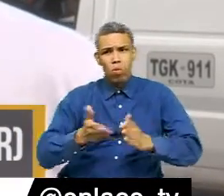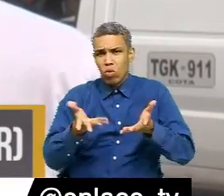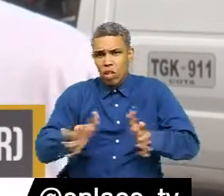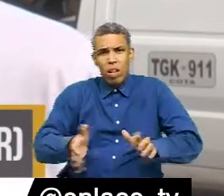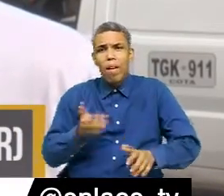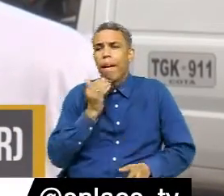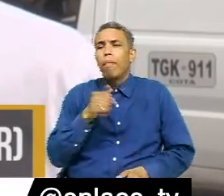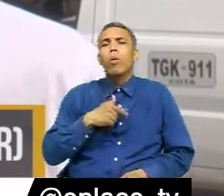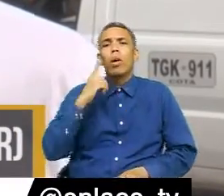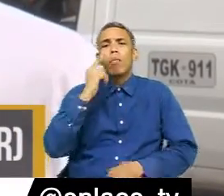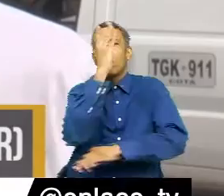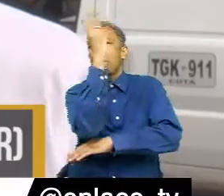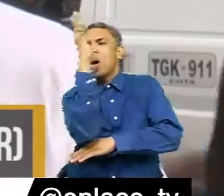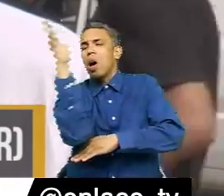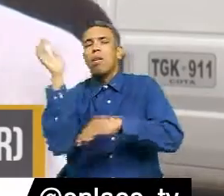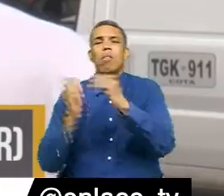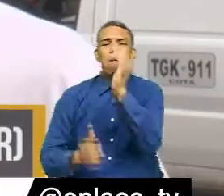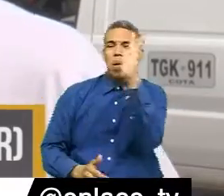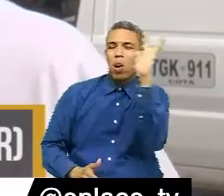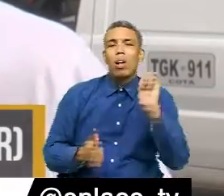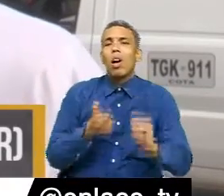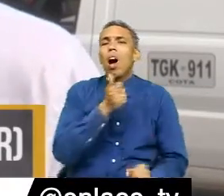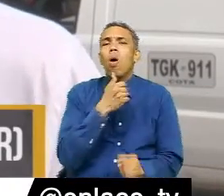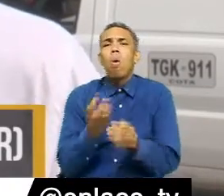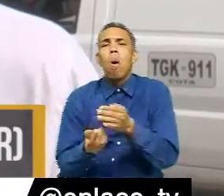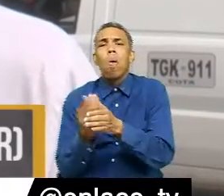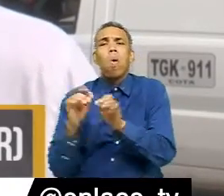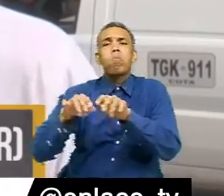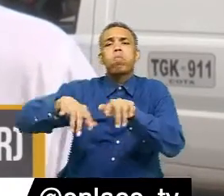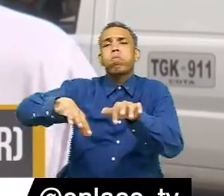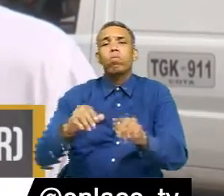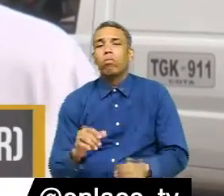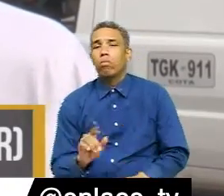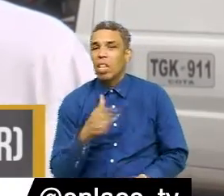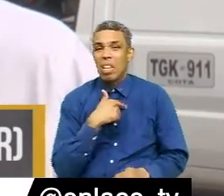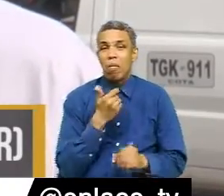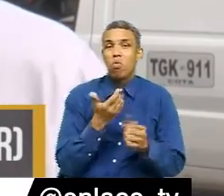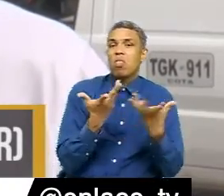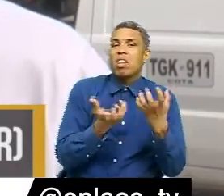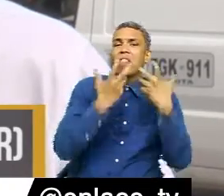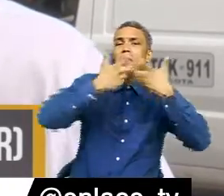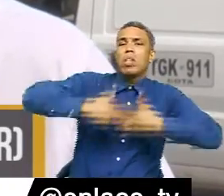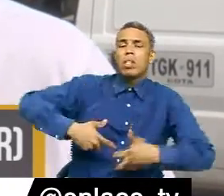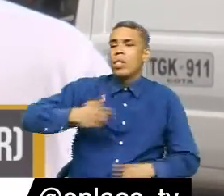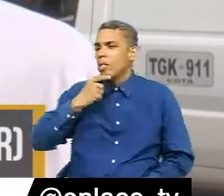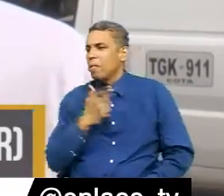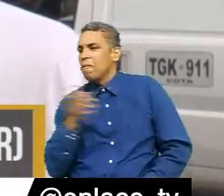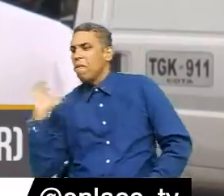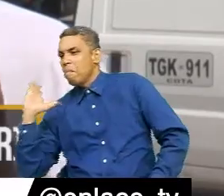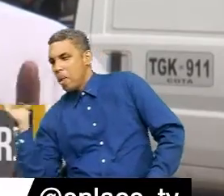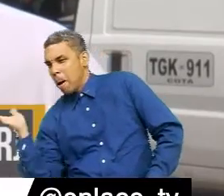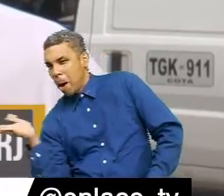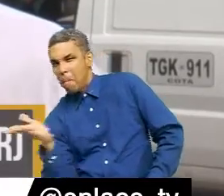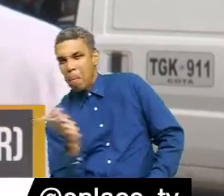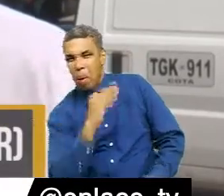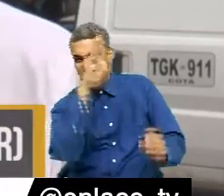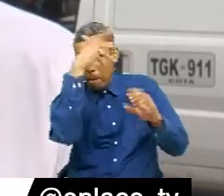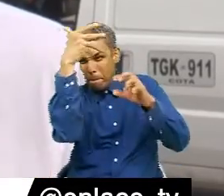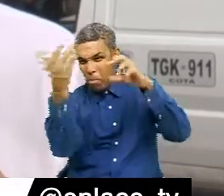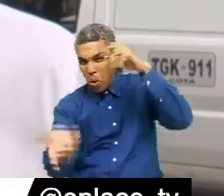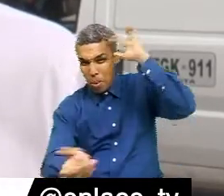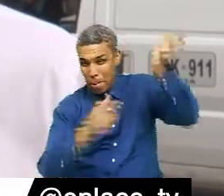la protección de las fuentes hídricas, en los acuíferos, las fuentes hídricas y los ecosistemas. Y hoy Hoy nosotros estamos en firme